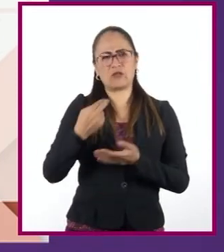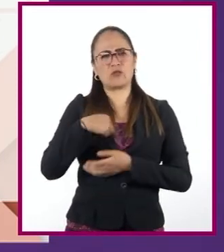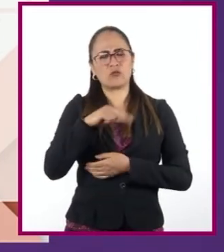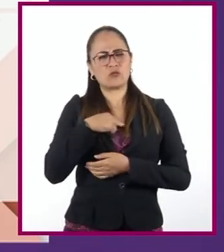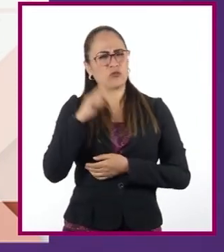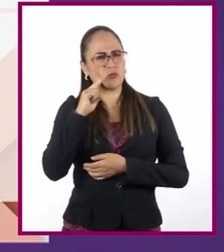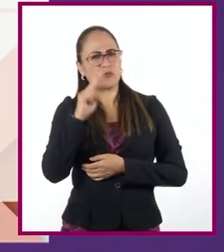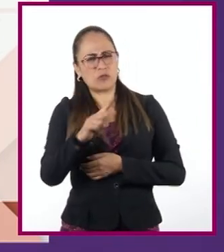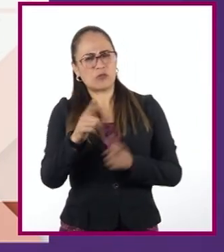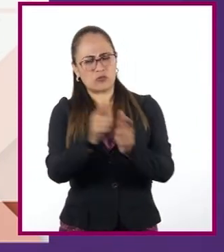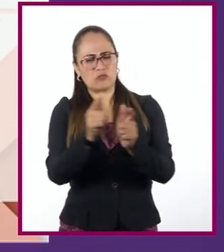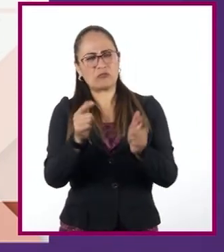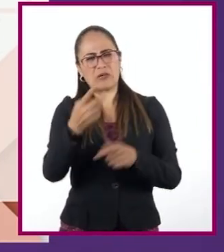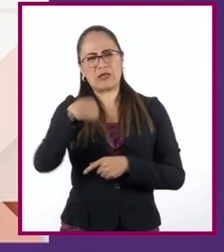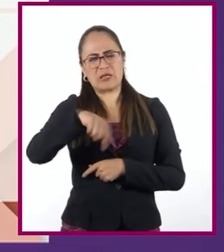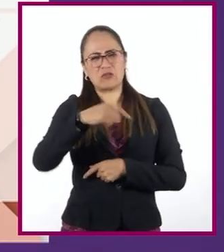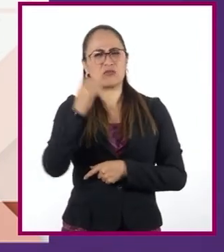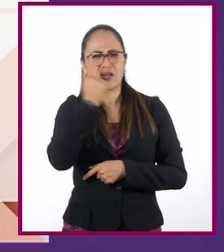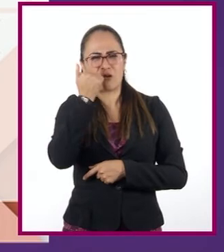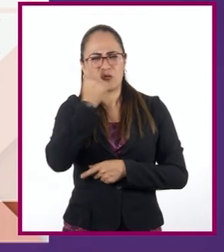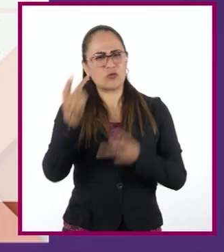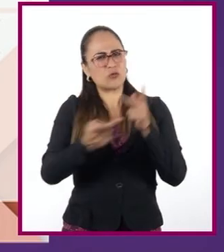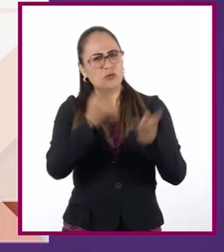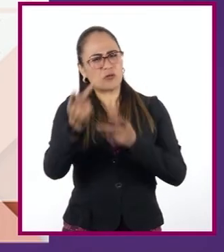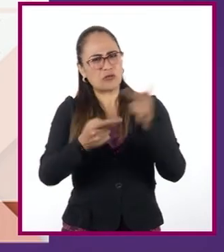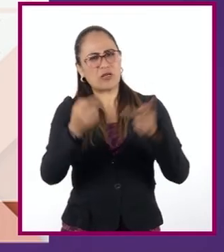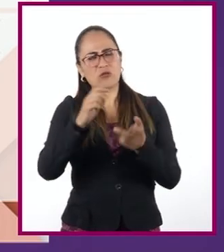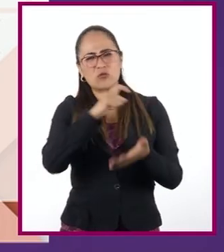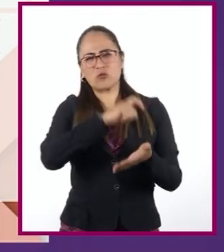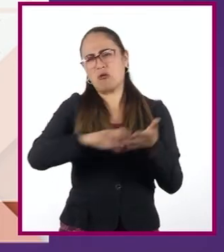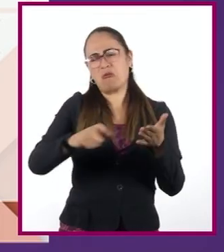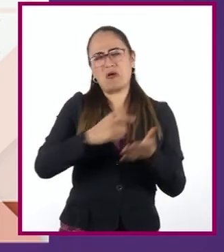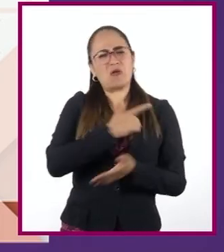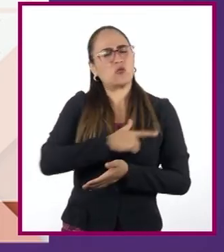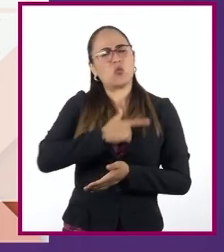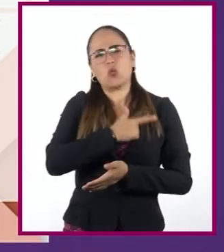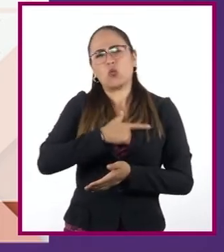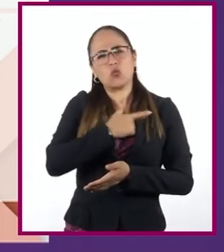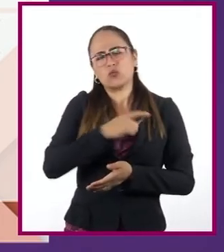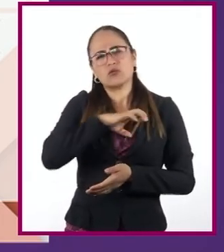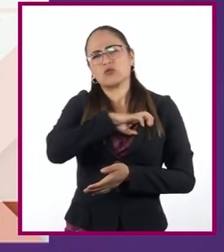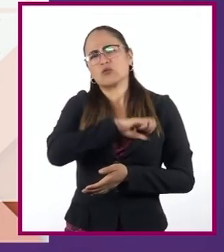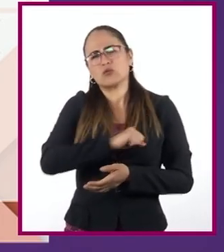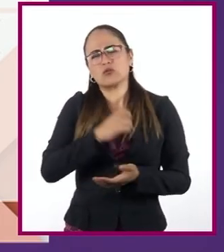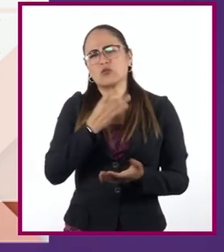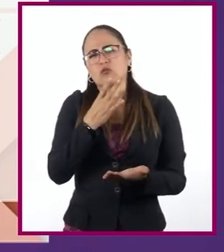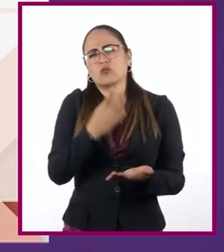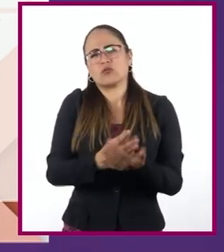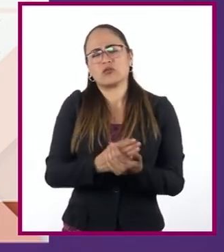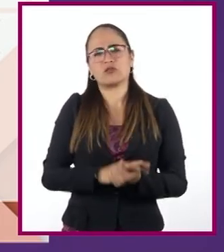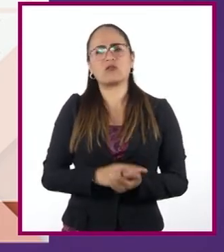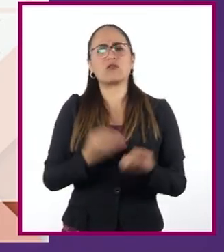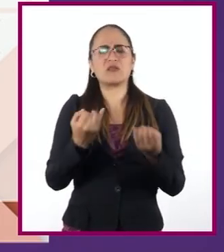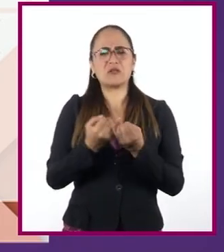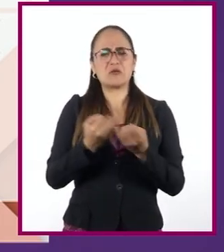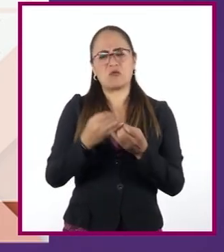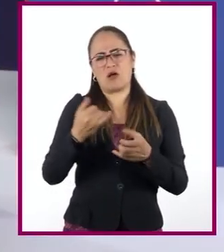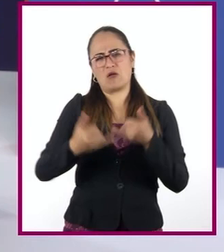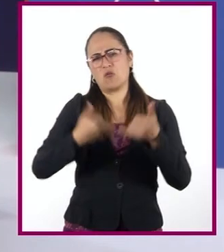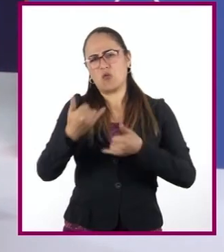los encuestados compran alimentos y bebidas por gusto, al igual que los productos de